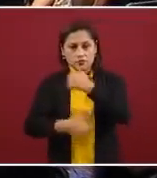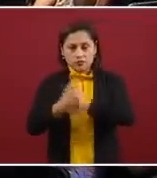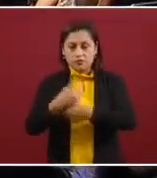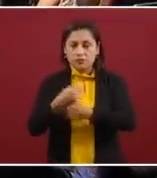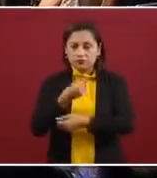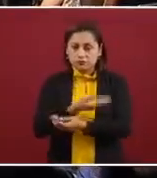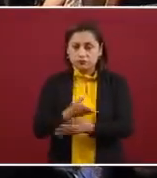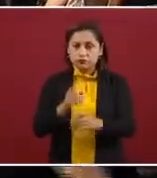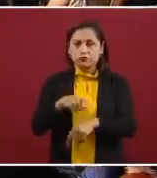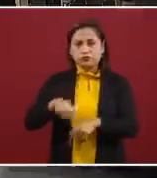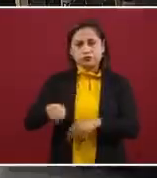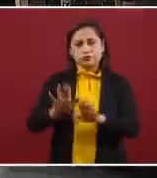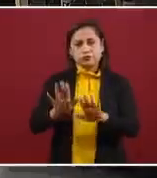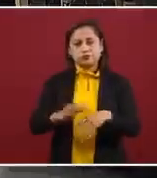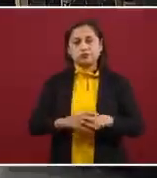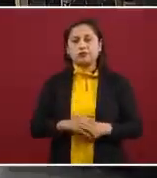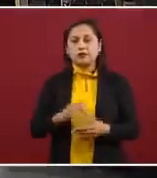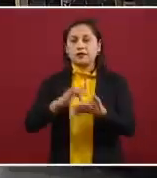Muchas gracias.